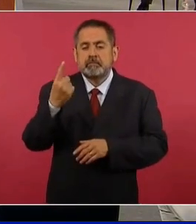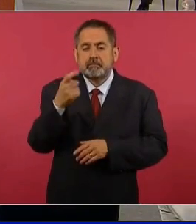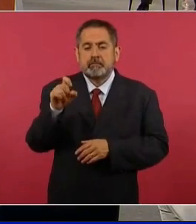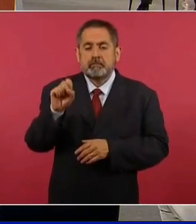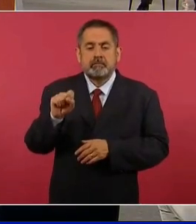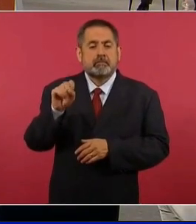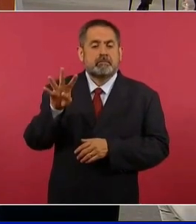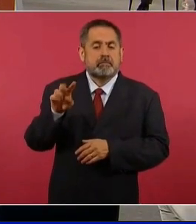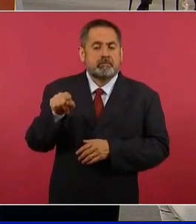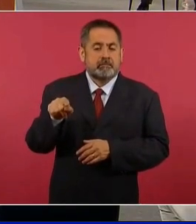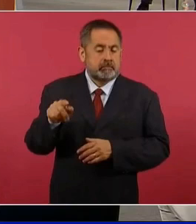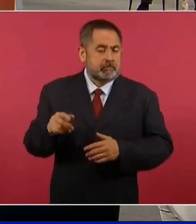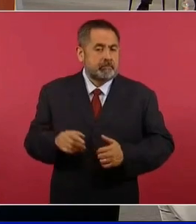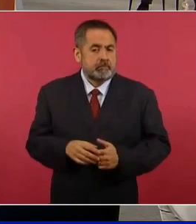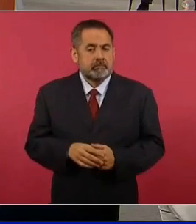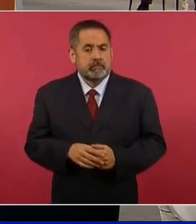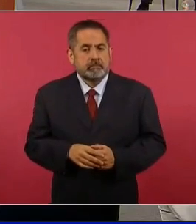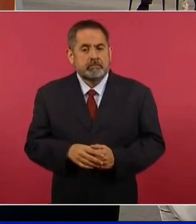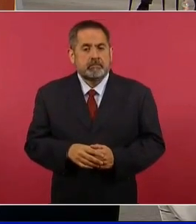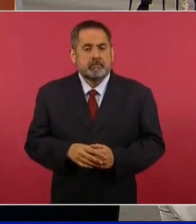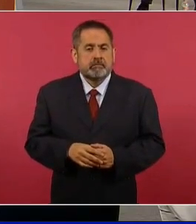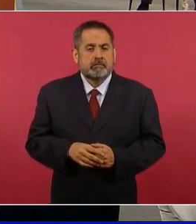21,164.